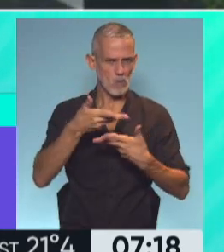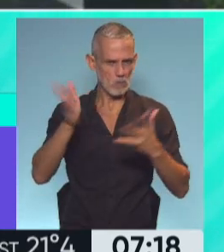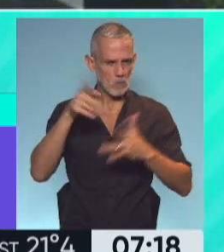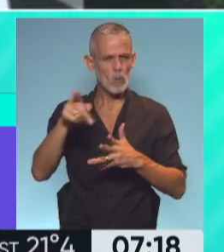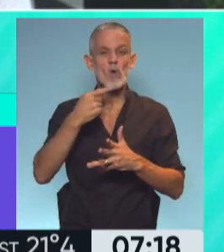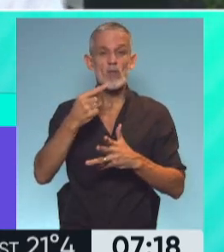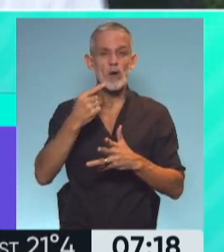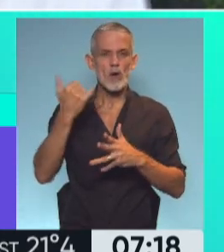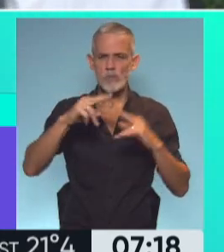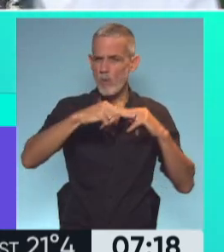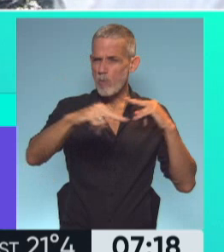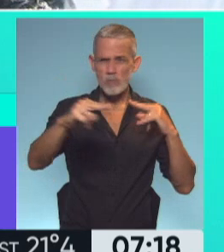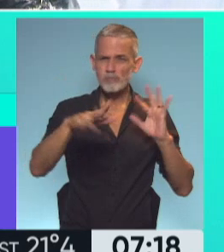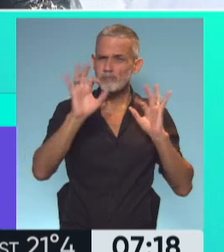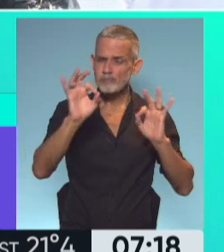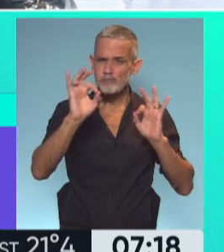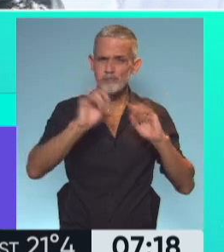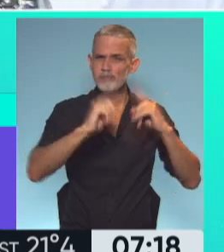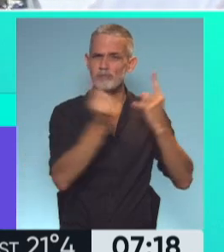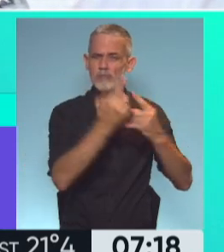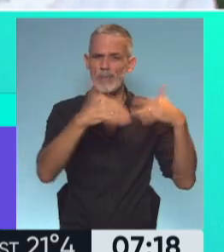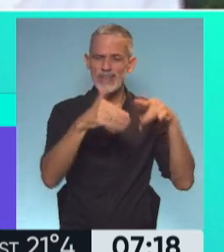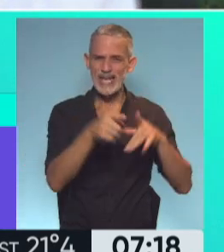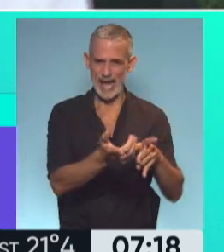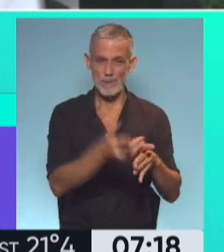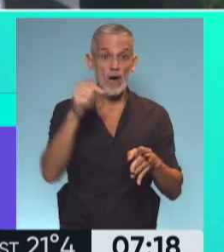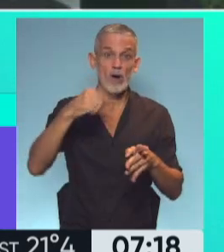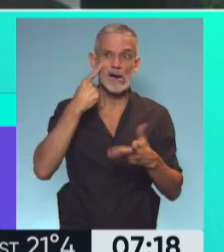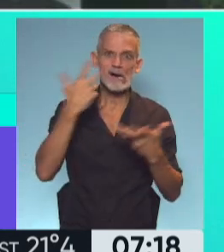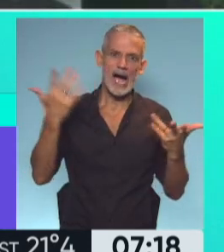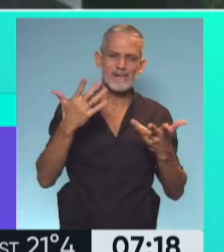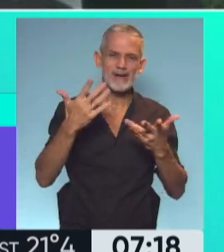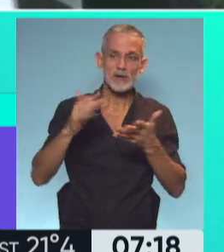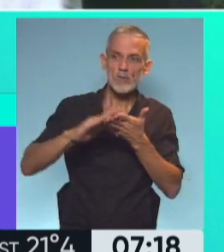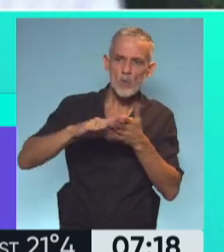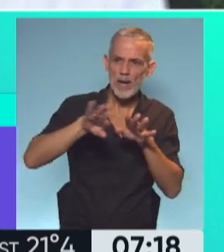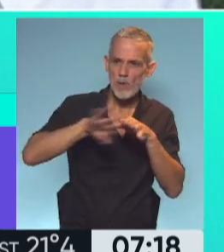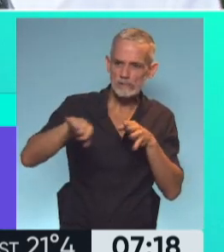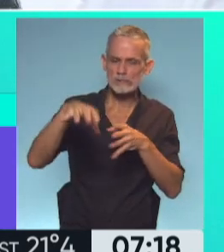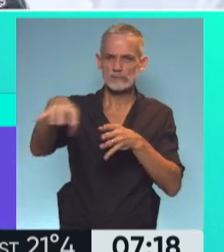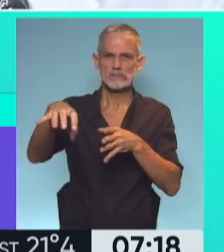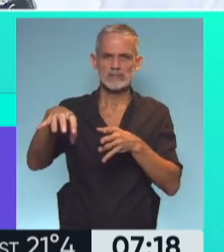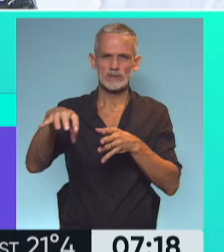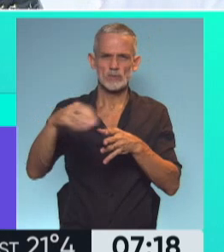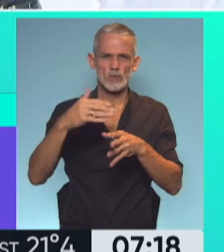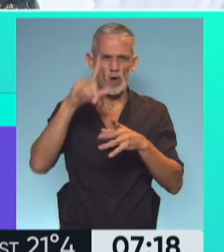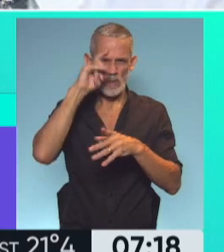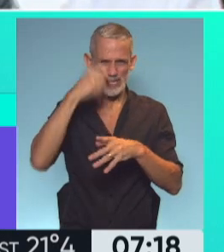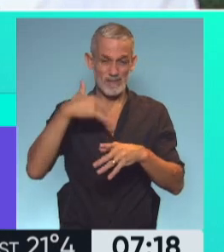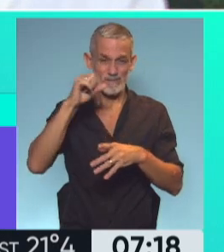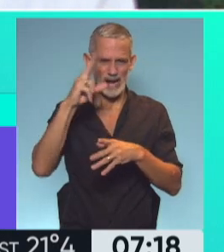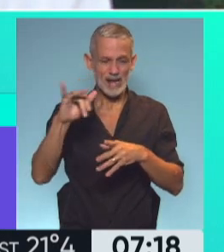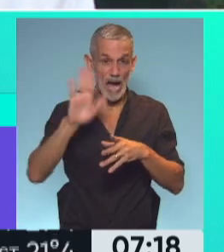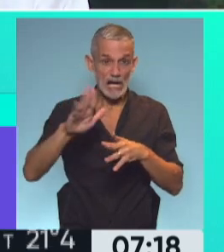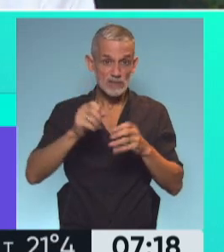que tenían ocupadas todas las camas de terapia intensiva y que hoy iban a tratar de abrir nuevos sectores. Por lo tanto, a este ritmo